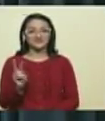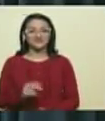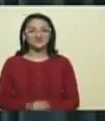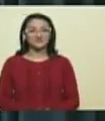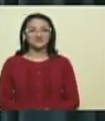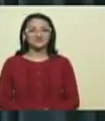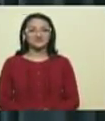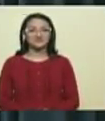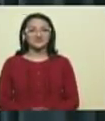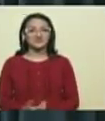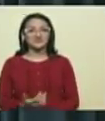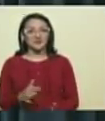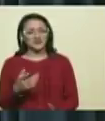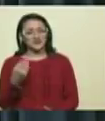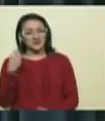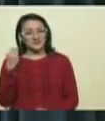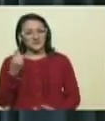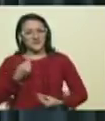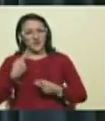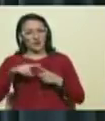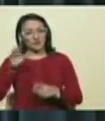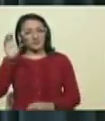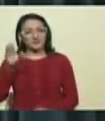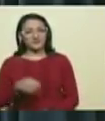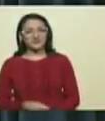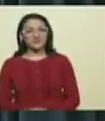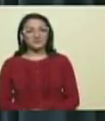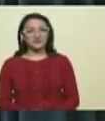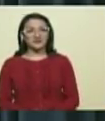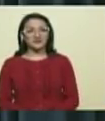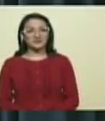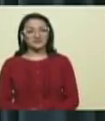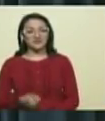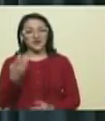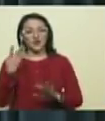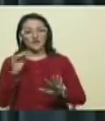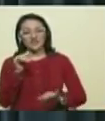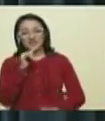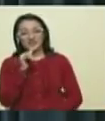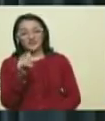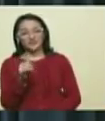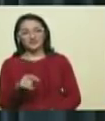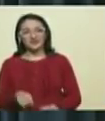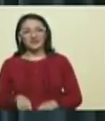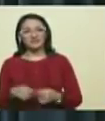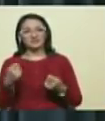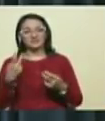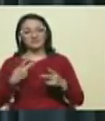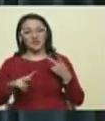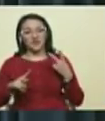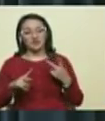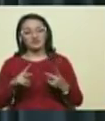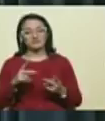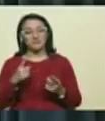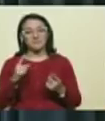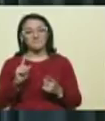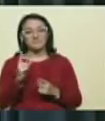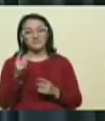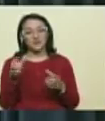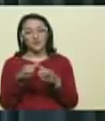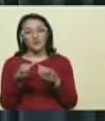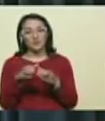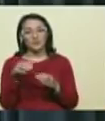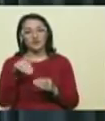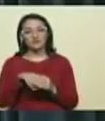y pareciera que ella viviera en otro país. Más de 90 denuncias de fraude en la primera ronda de la elección presidencial y la